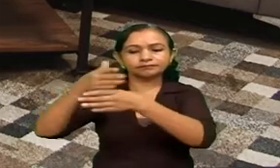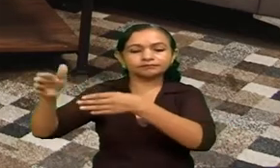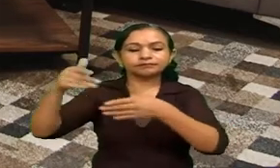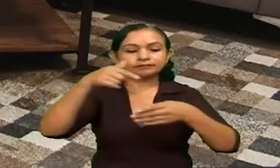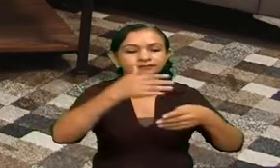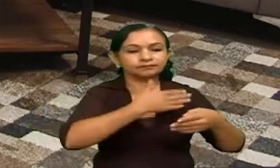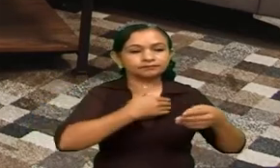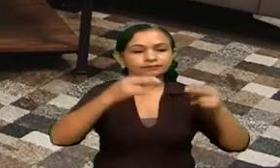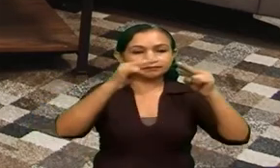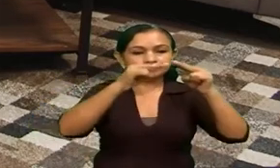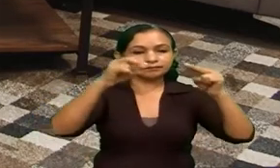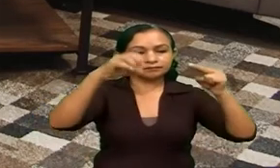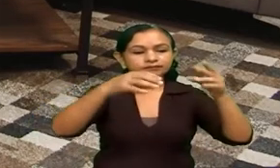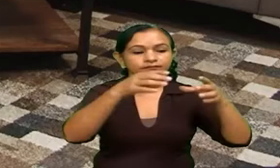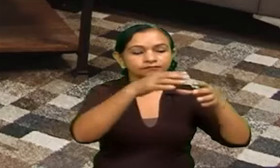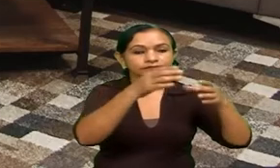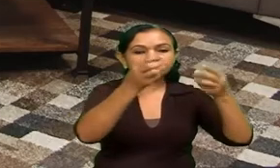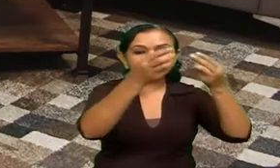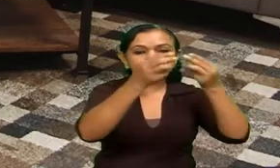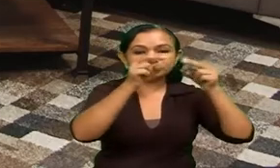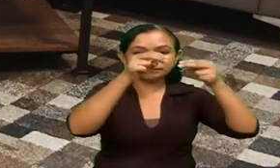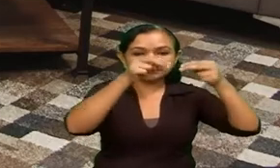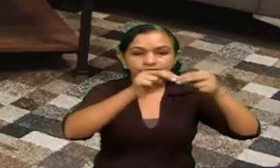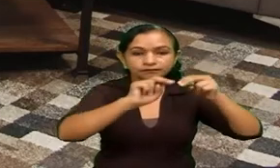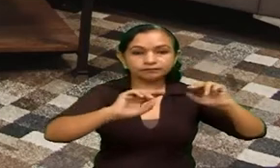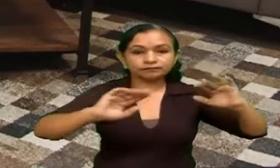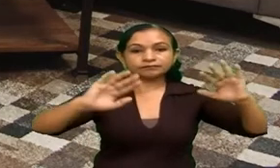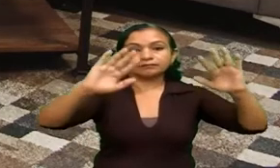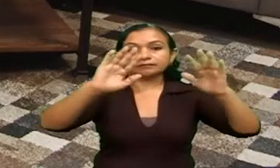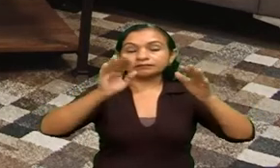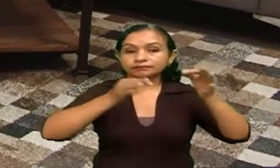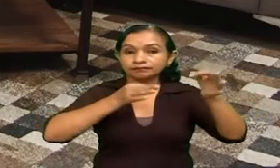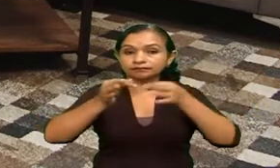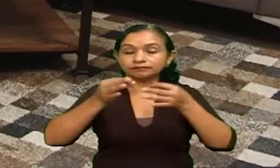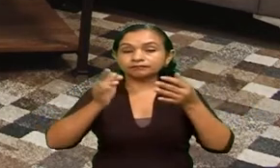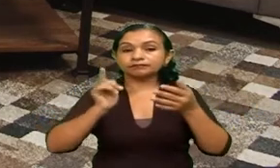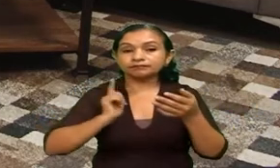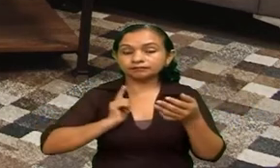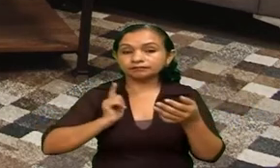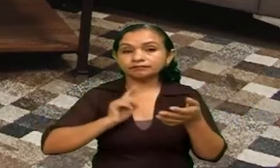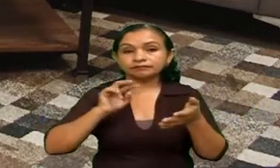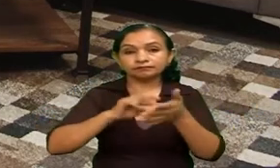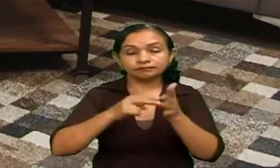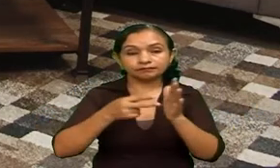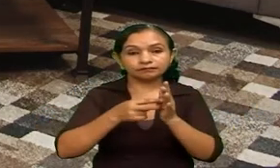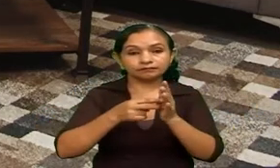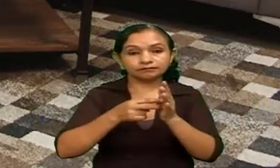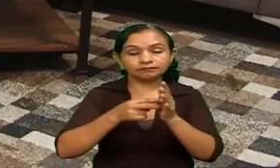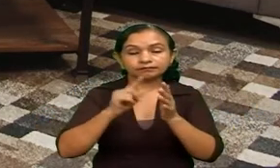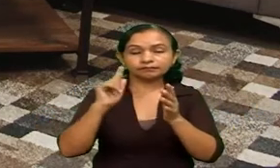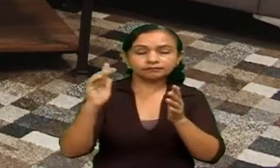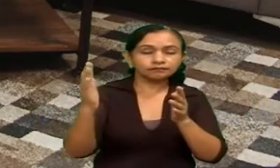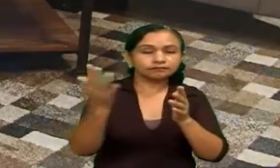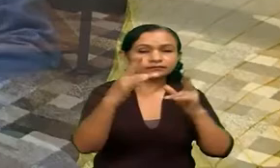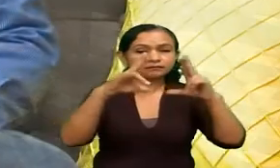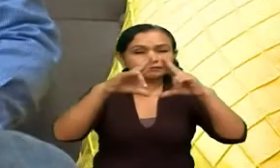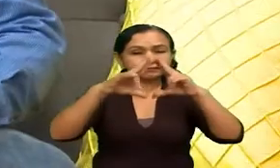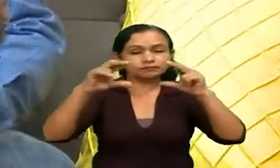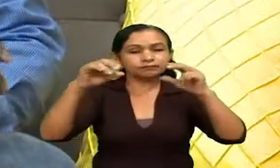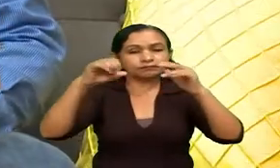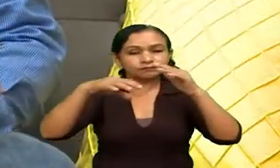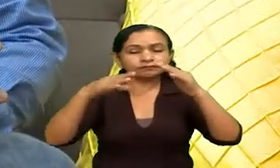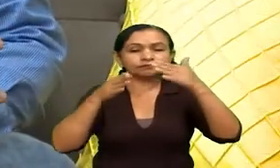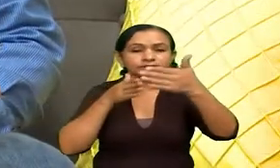Vale. Pero entiendo que también habrían otros retos plantados a partir de la conquista que implica electrificar todo el territorio nacional. Una breve